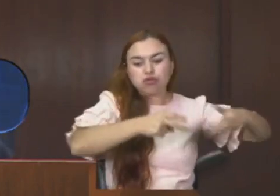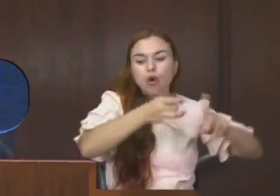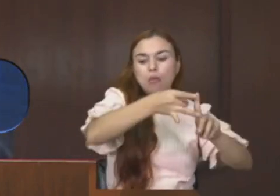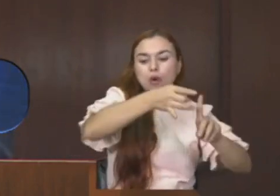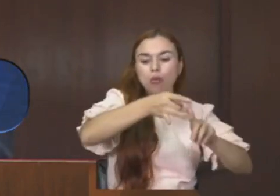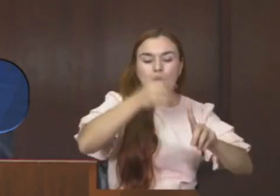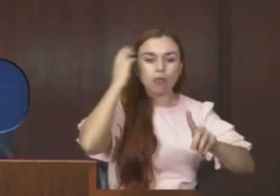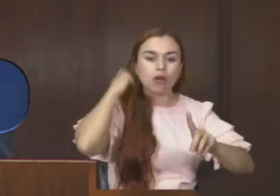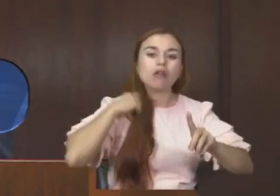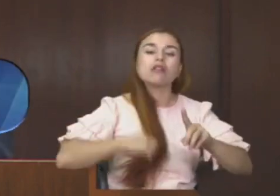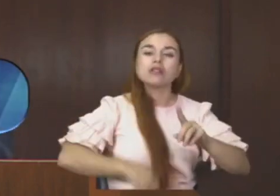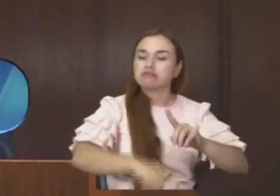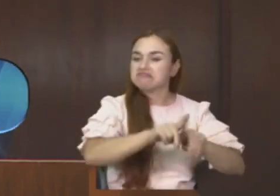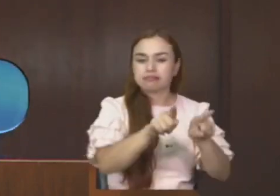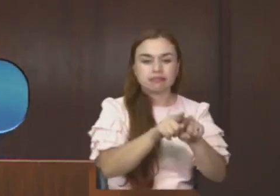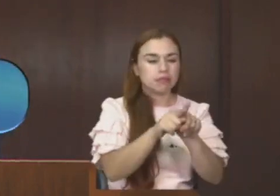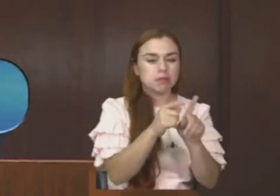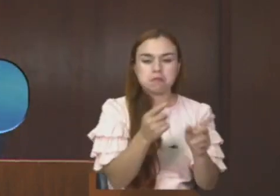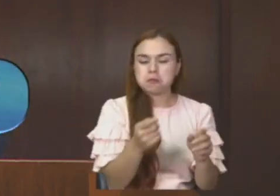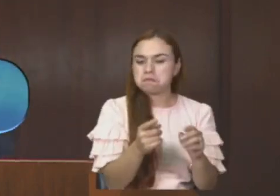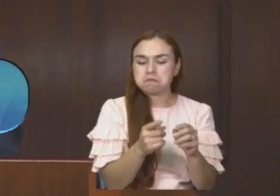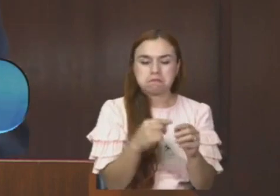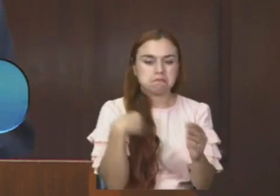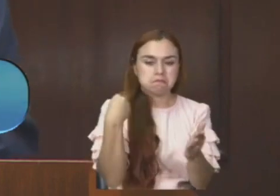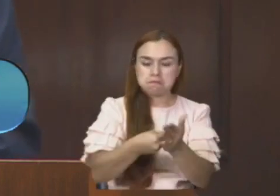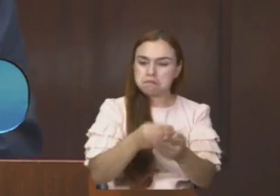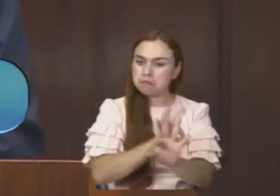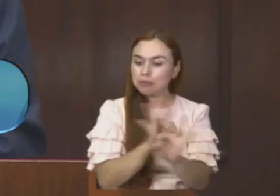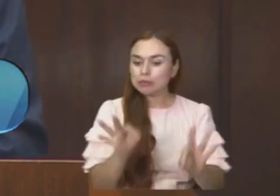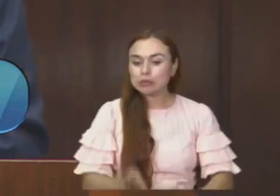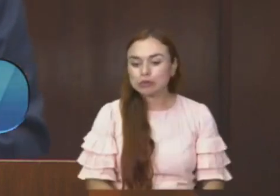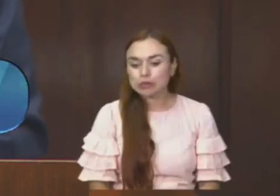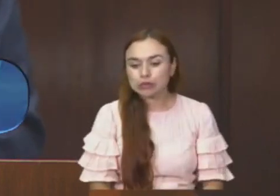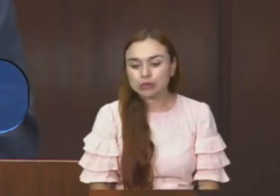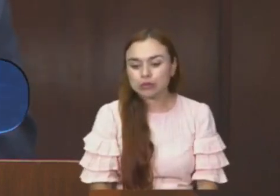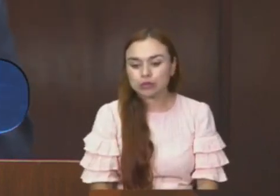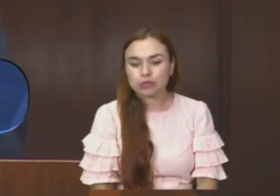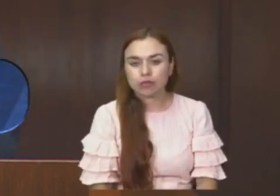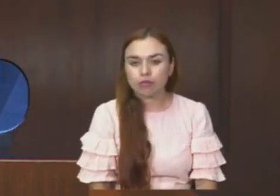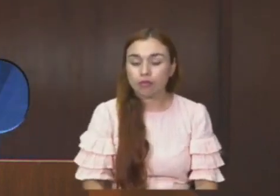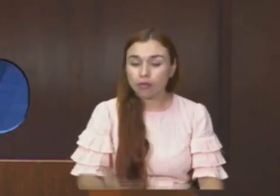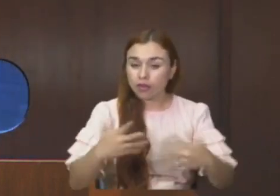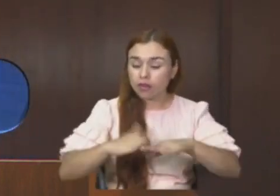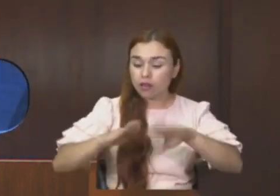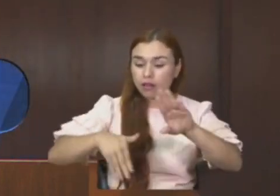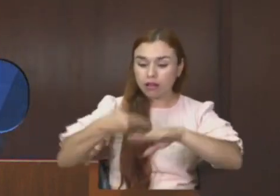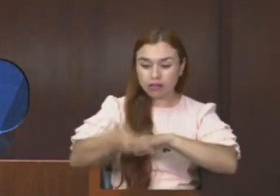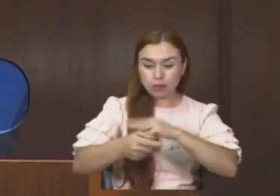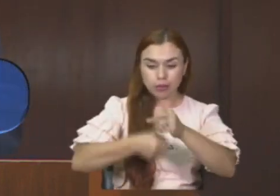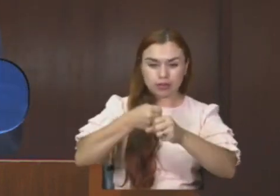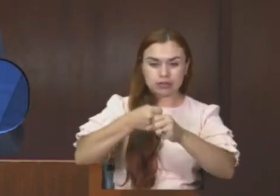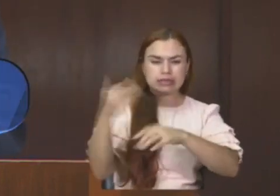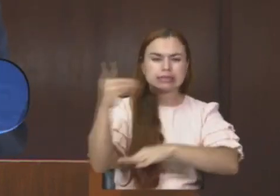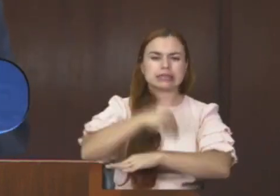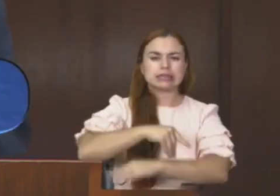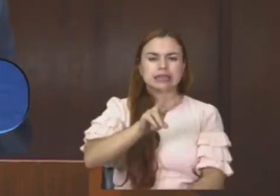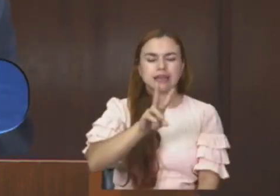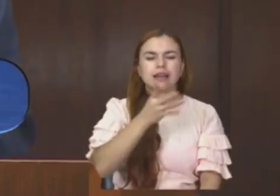concesión. A partir de la publicación oficial en la Gaceta Oficial el día 22 de